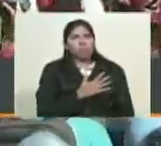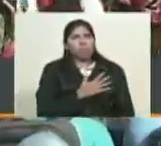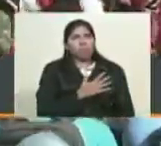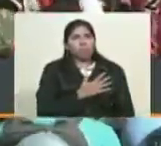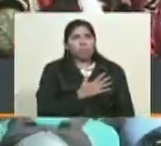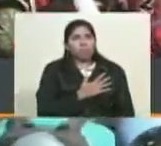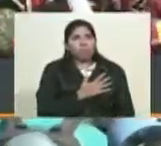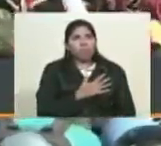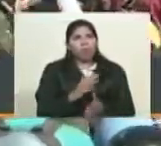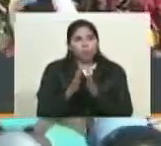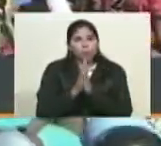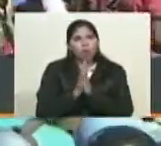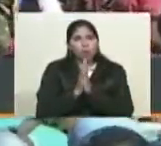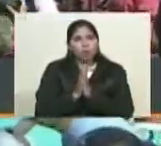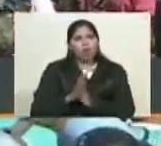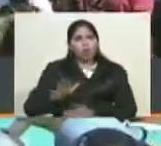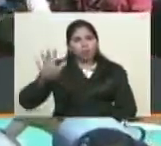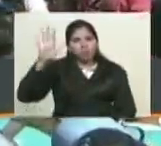Levanten la mano de verdad, verdad.